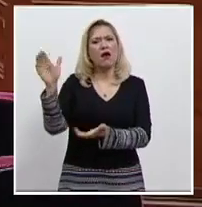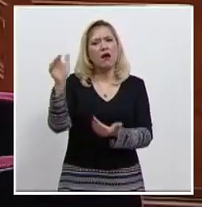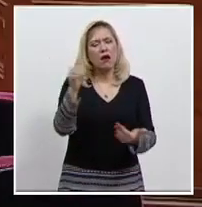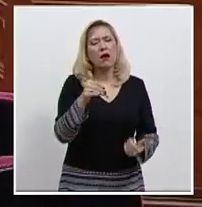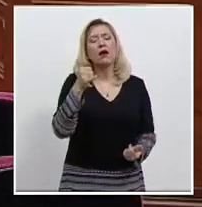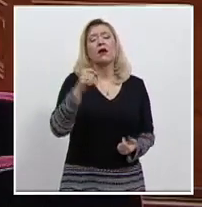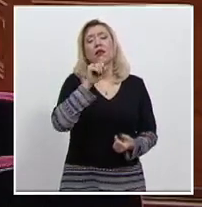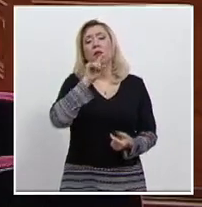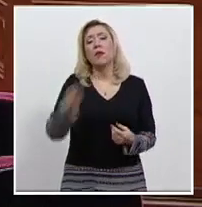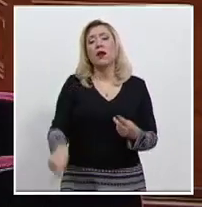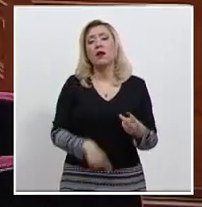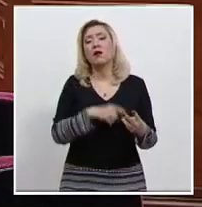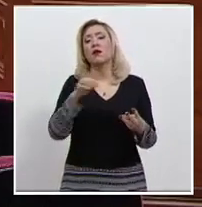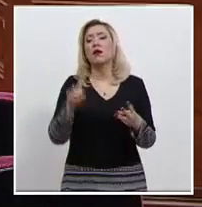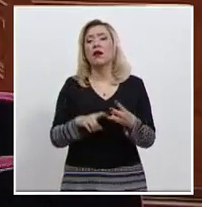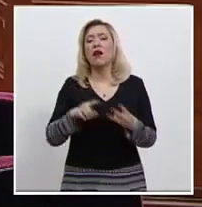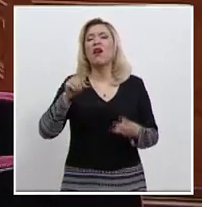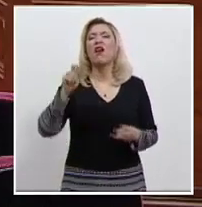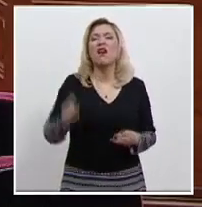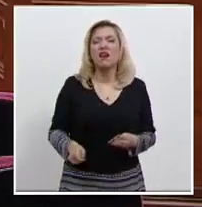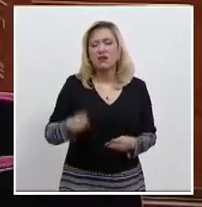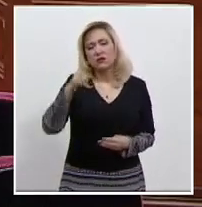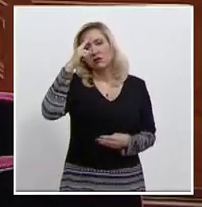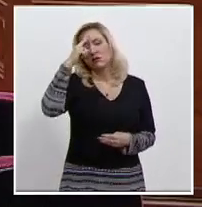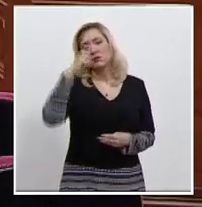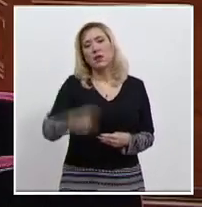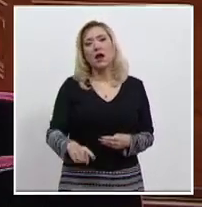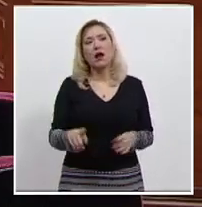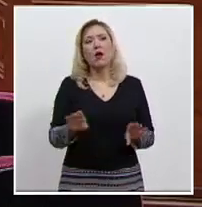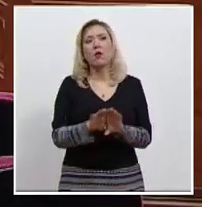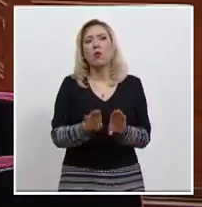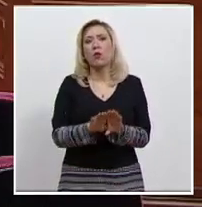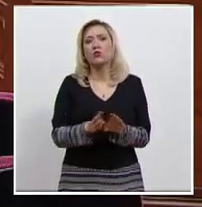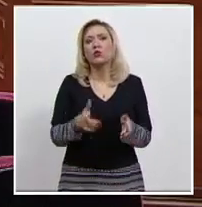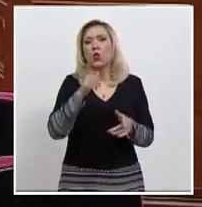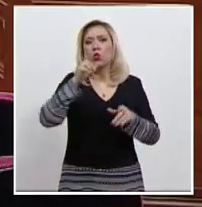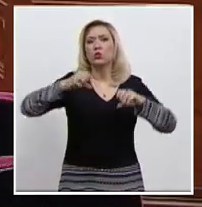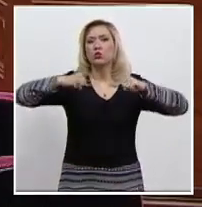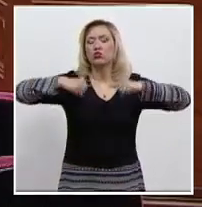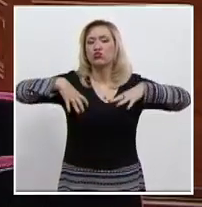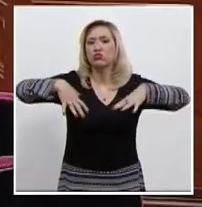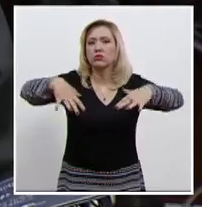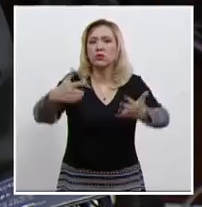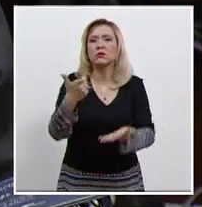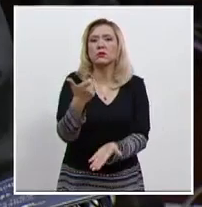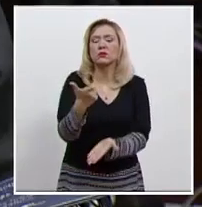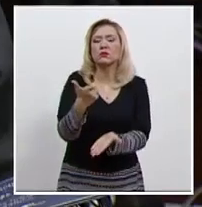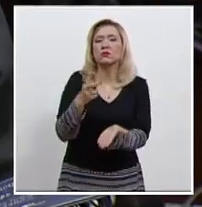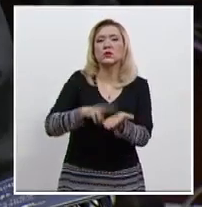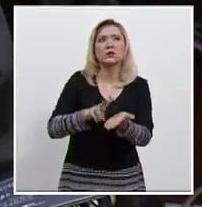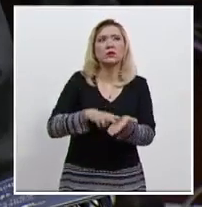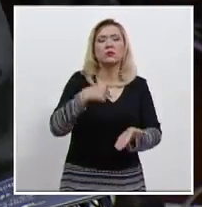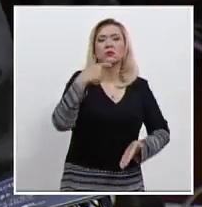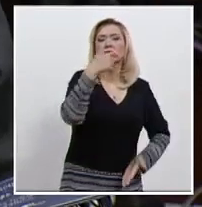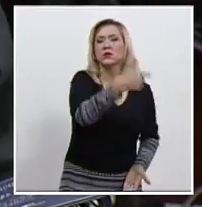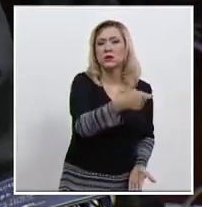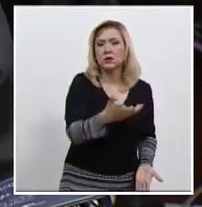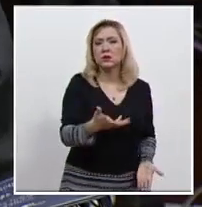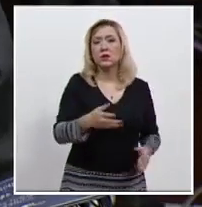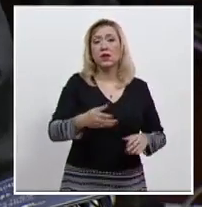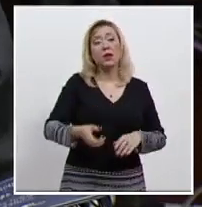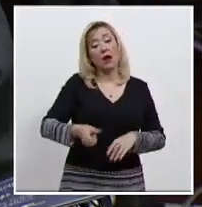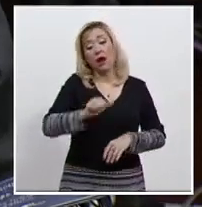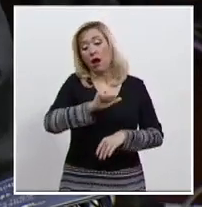Pleno invalidó disposiciones respecto a prestar el servicio de alumbrado público en relación con el beneficio de metros luz